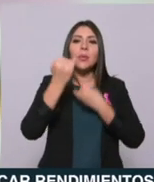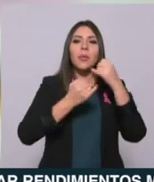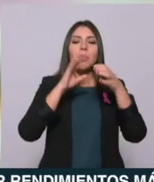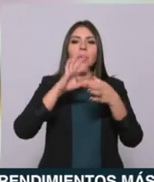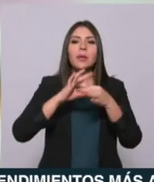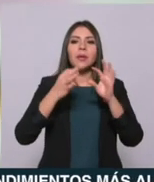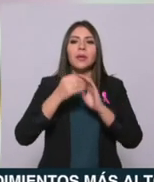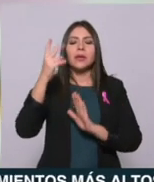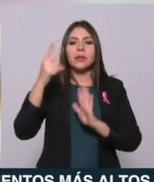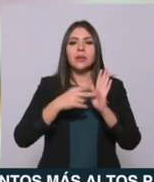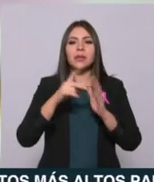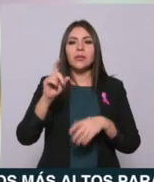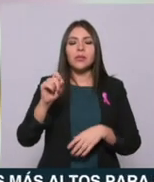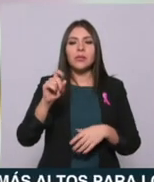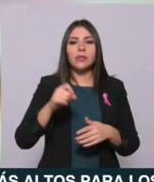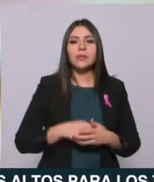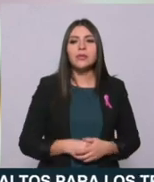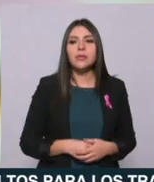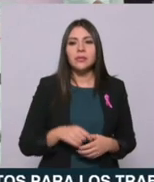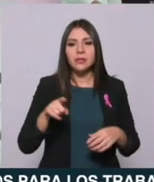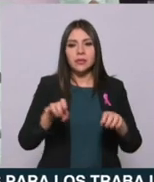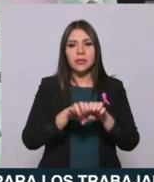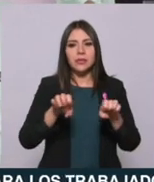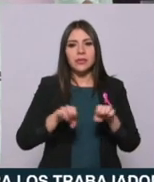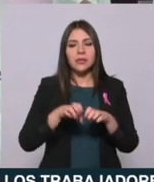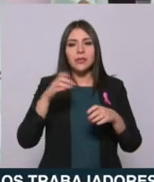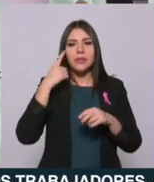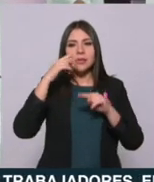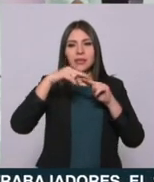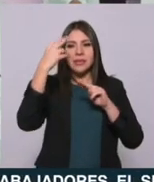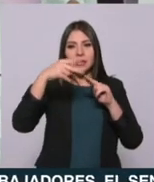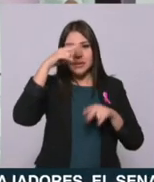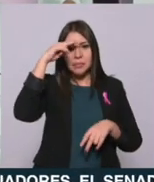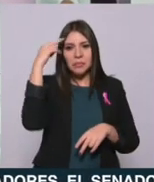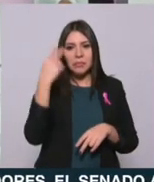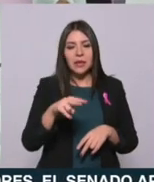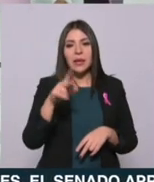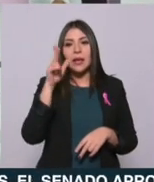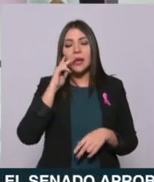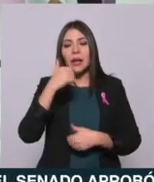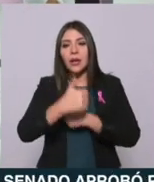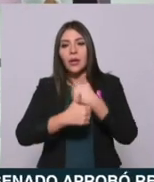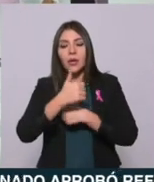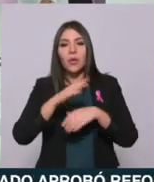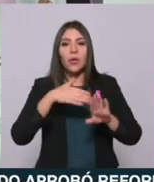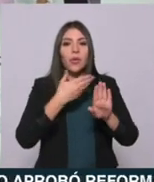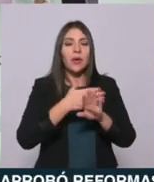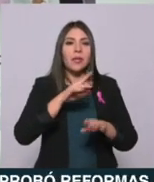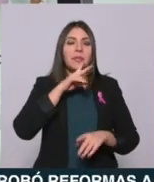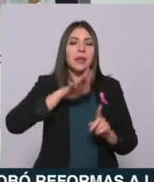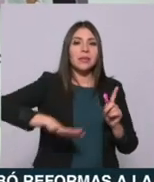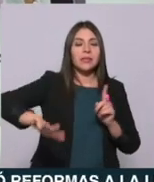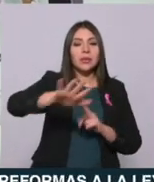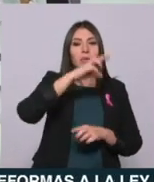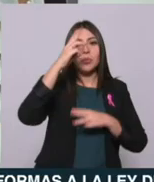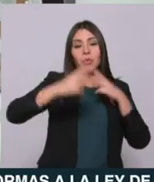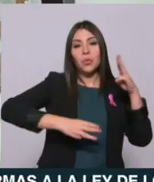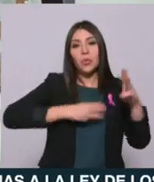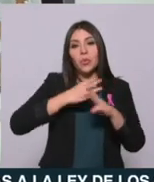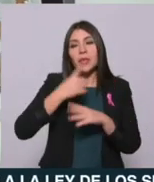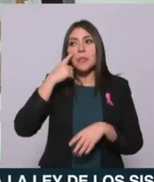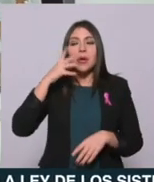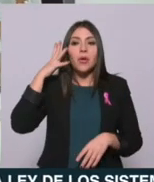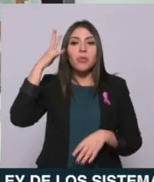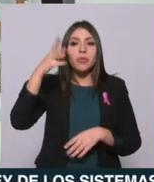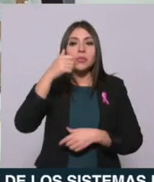Tokio 2020. El equipo de 9 gimnastas mexicanos desafiarán a los mejores exponentes de la orbe, en una competencia encaminada a la